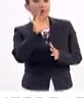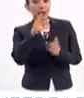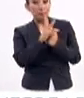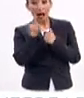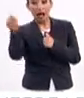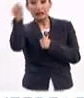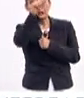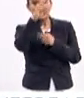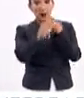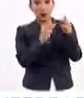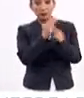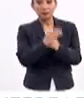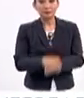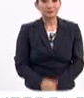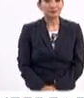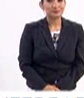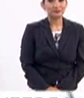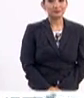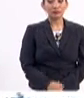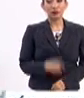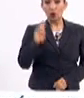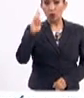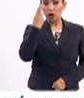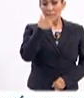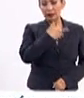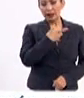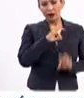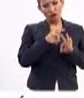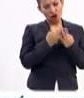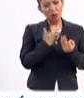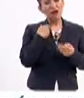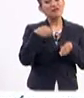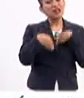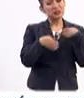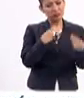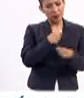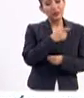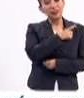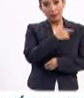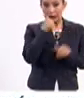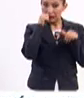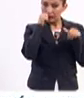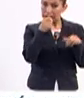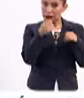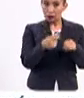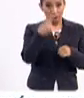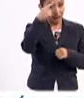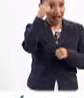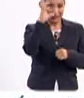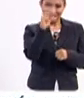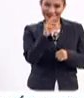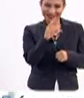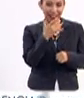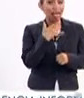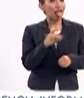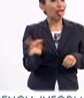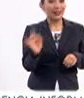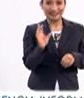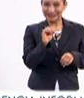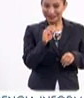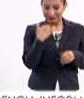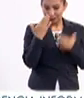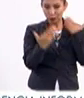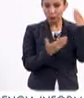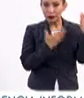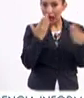50 países alrededor del mundo. La universidad tiene un modelo flexible, sí le tienes que dedicar, no es un modelo fácil tampoco, es